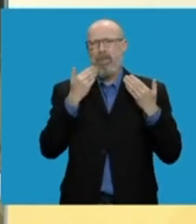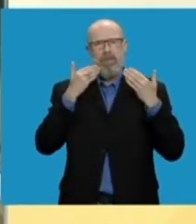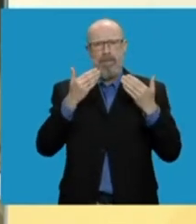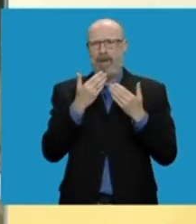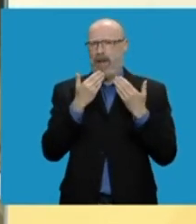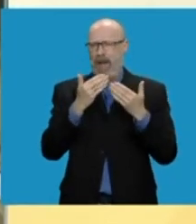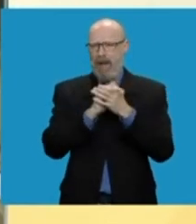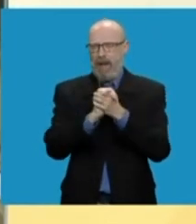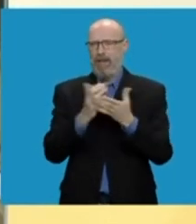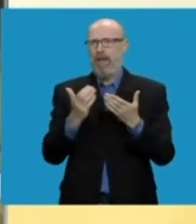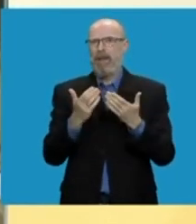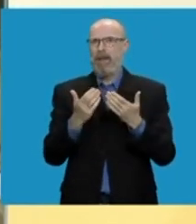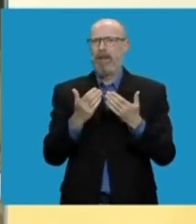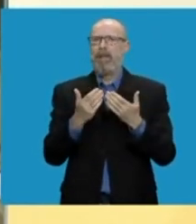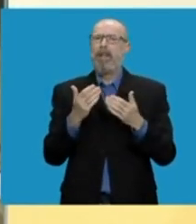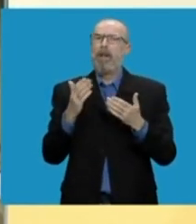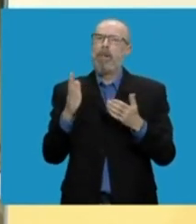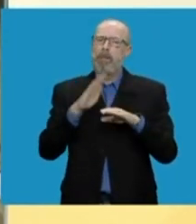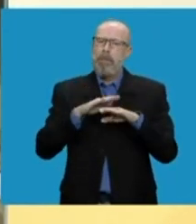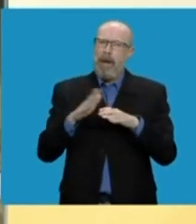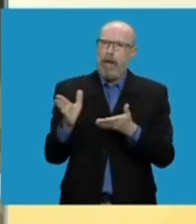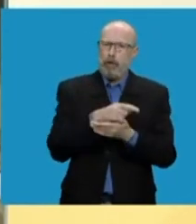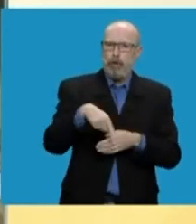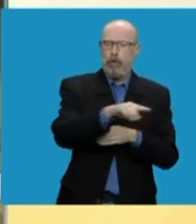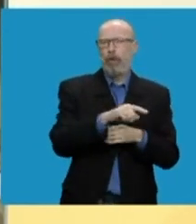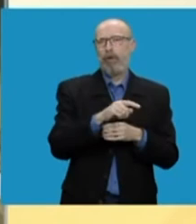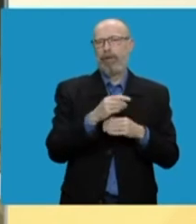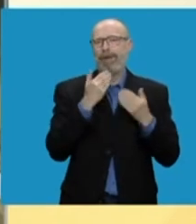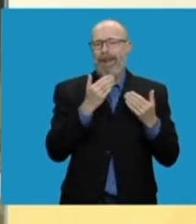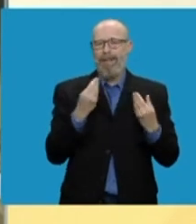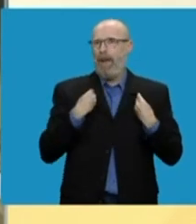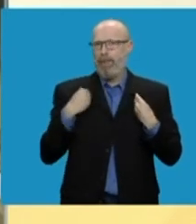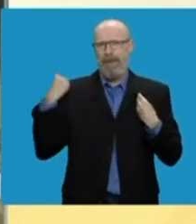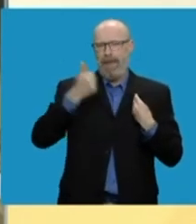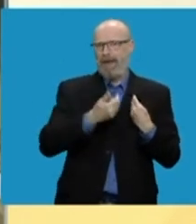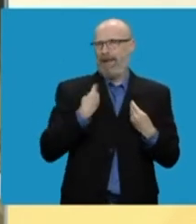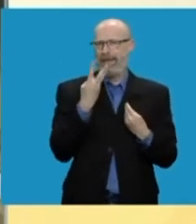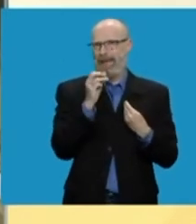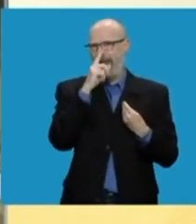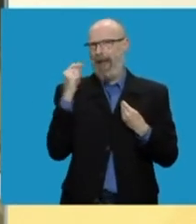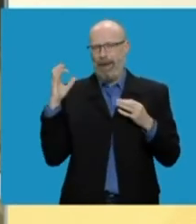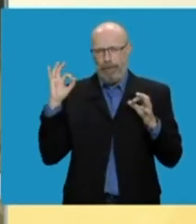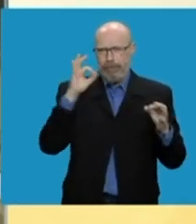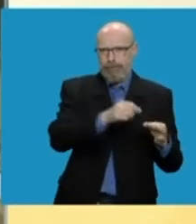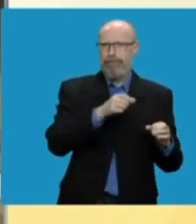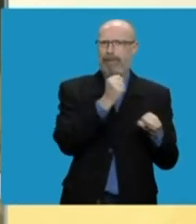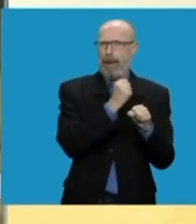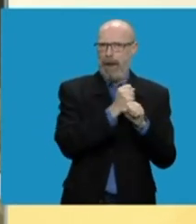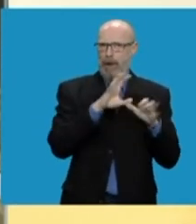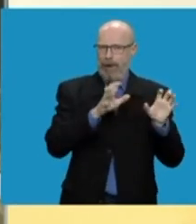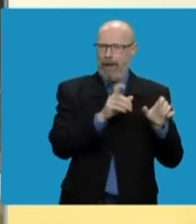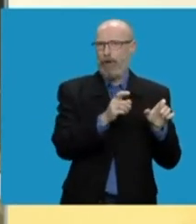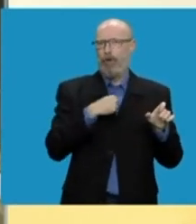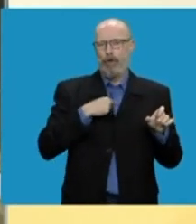a mi familia en especial, que me ha sufrido mucho durante estos últimos 30 años y, evidentemente, pues estoy